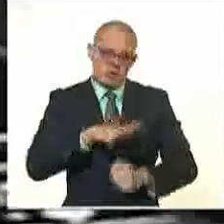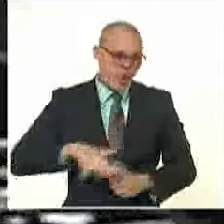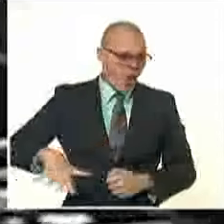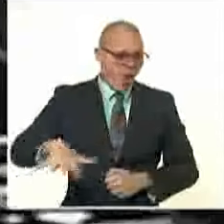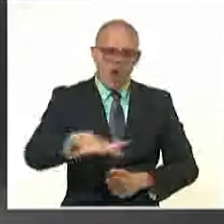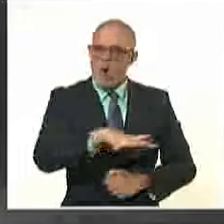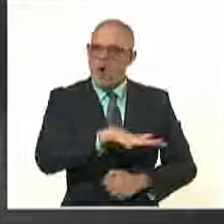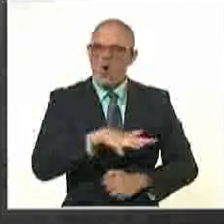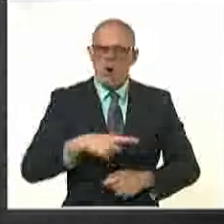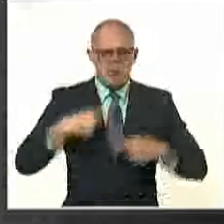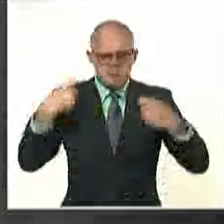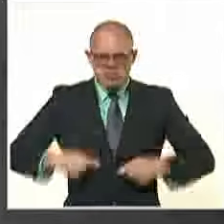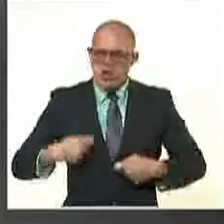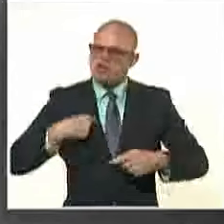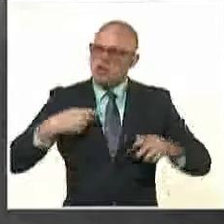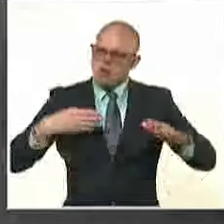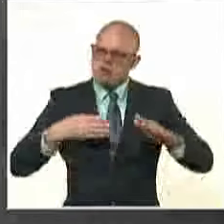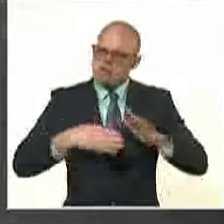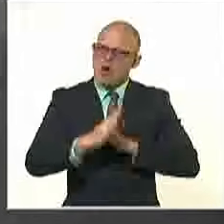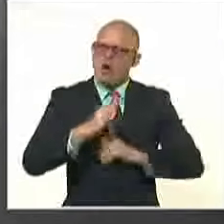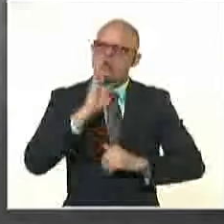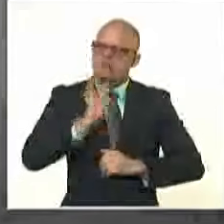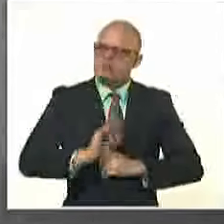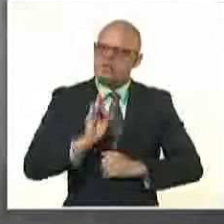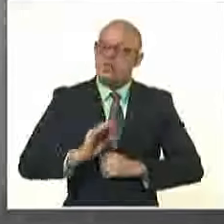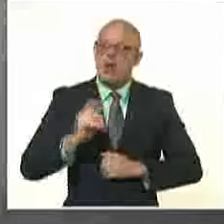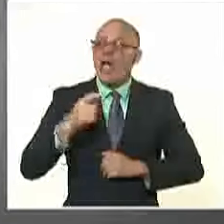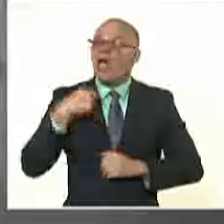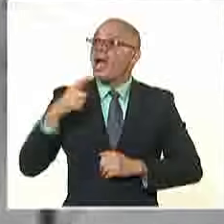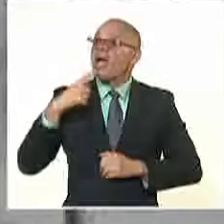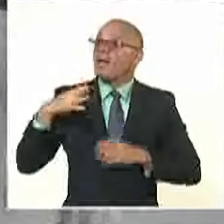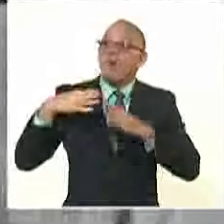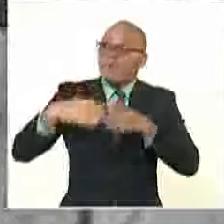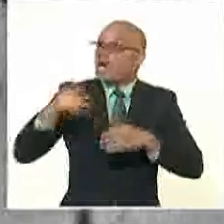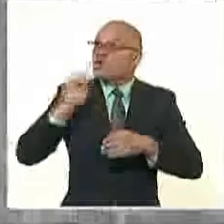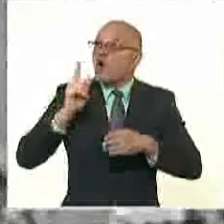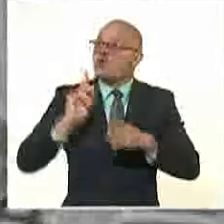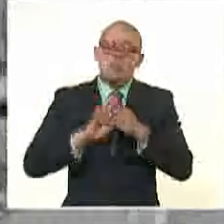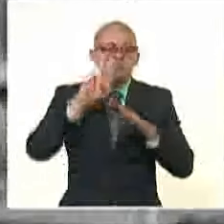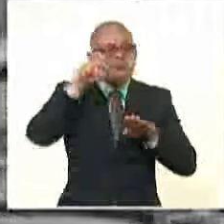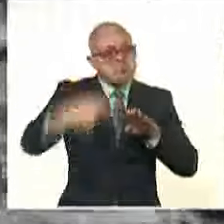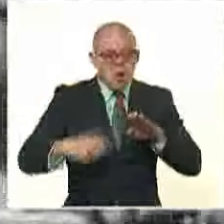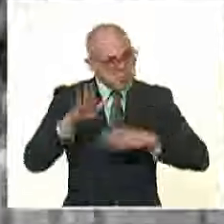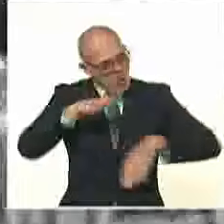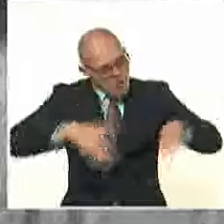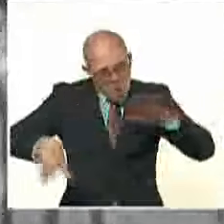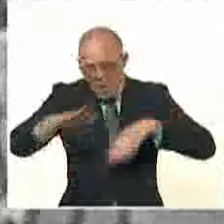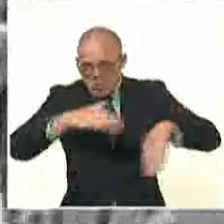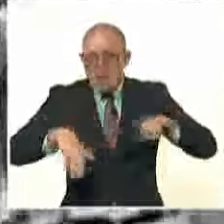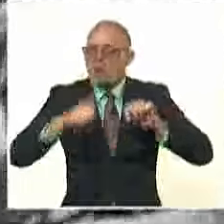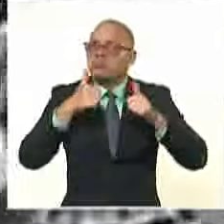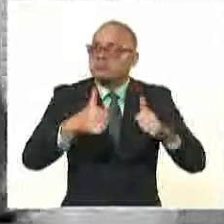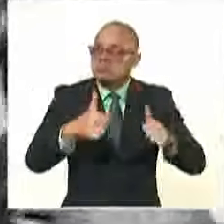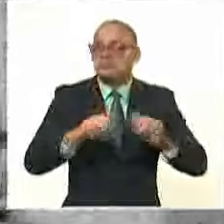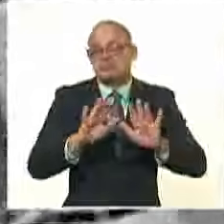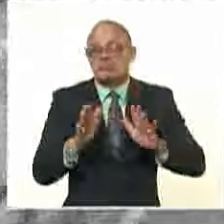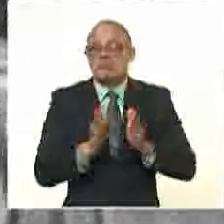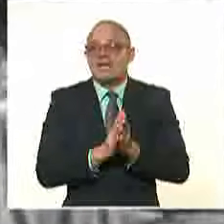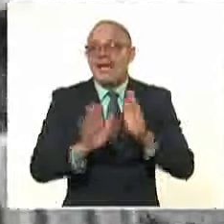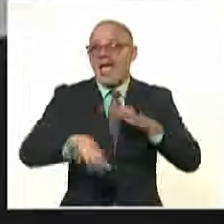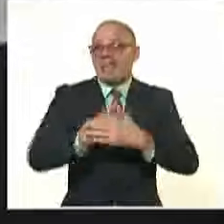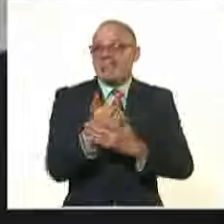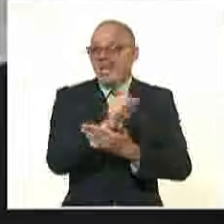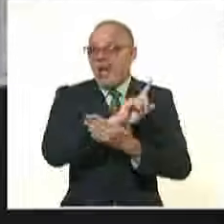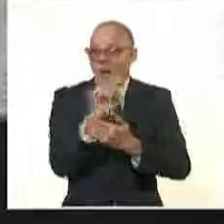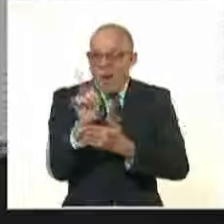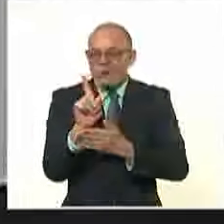la capital puertorriqueña aunque fuera nadando. El día 11 se produjo el desembarco, a 3 millas